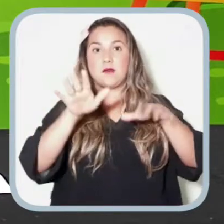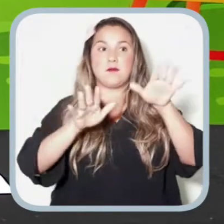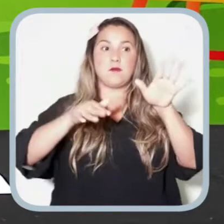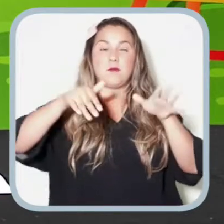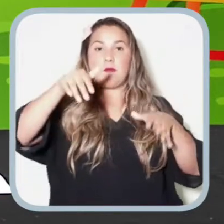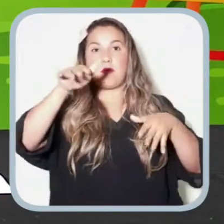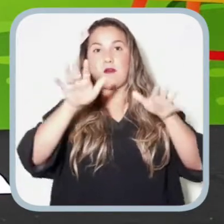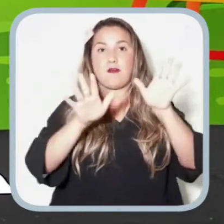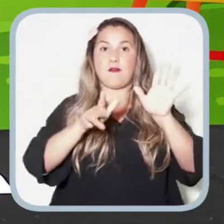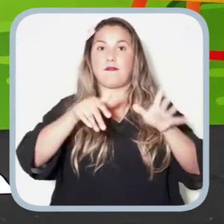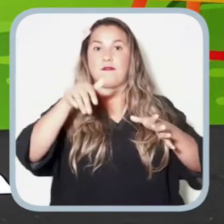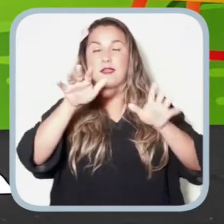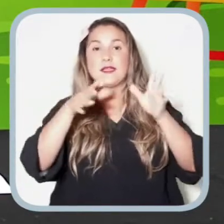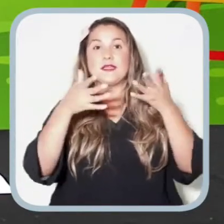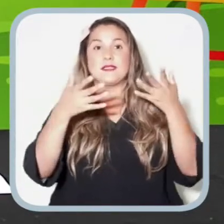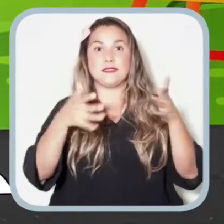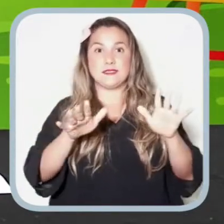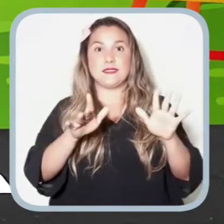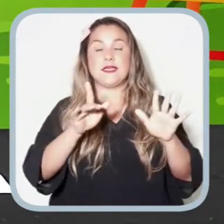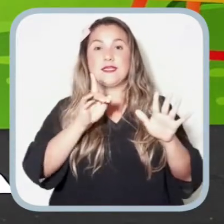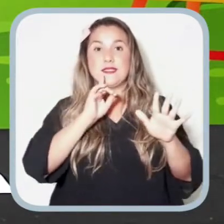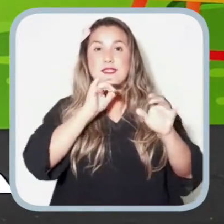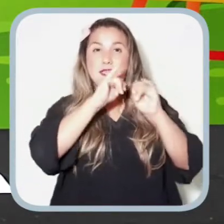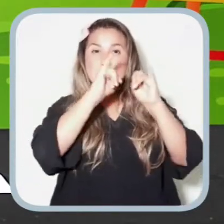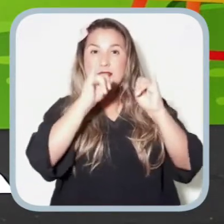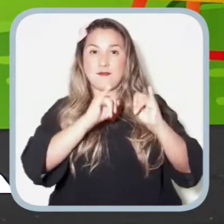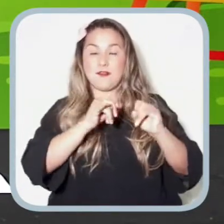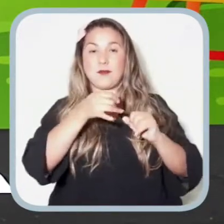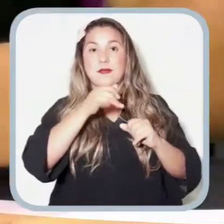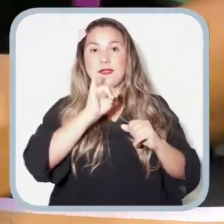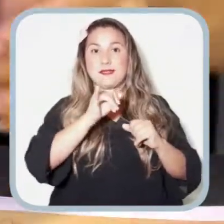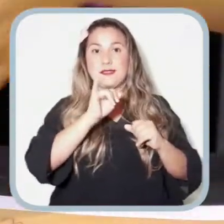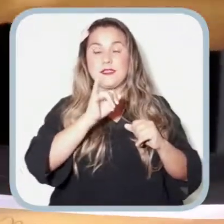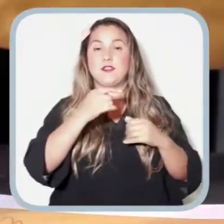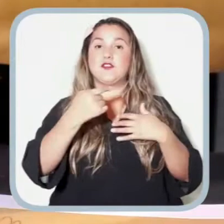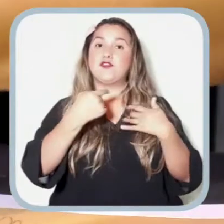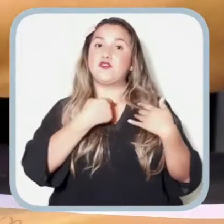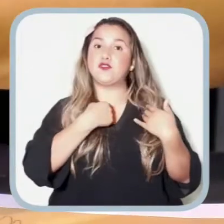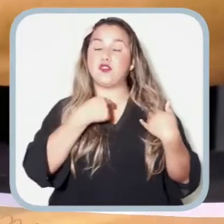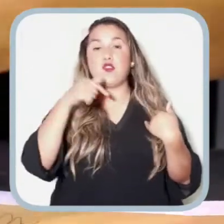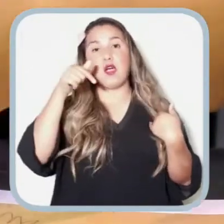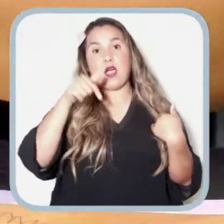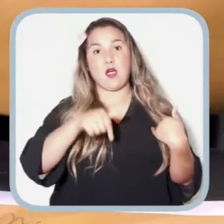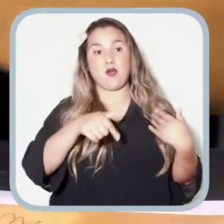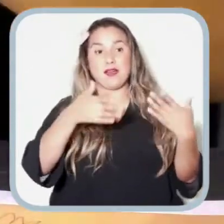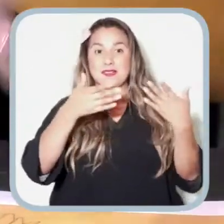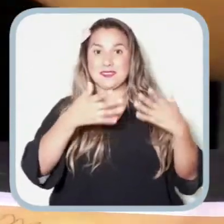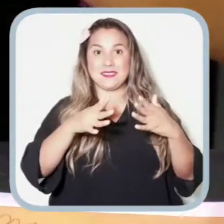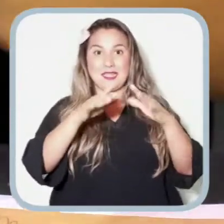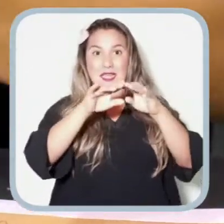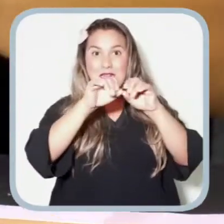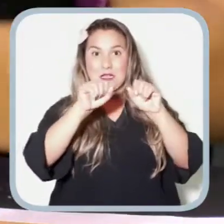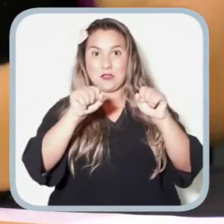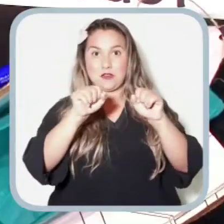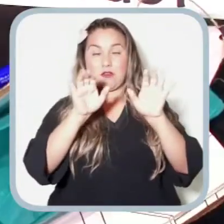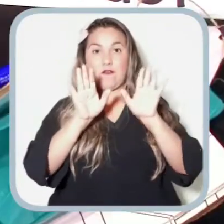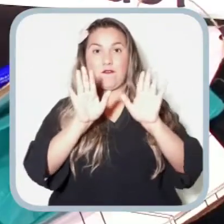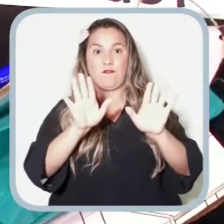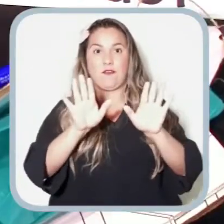qué les parece a ella tiene forma medio ahora ya está fijo